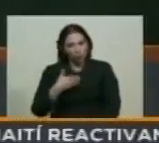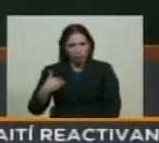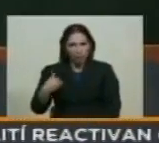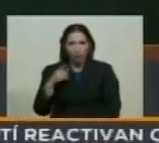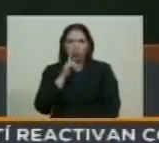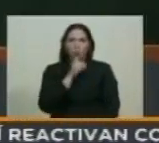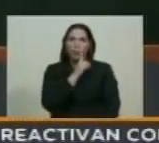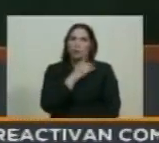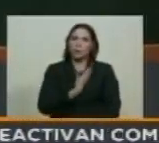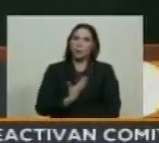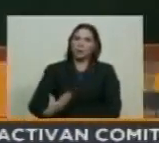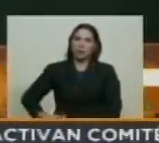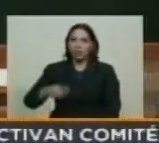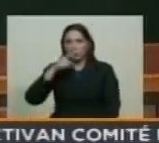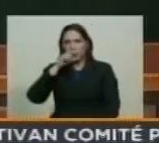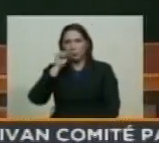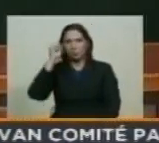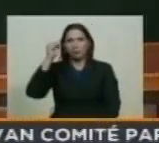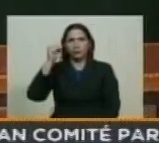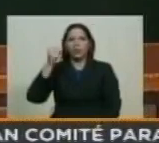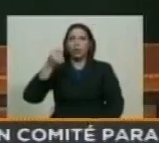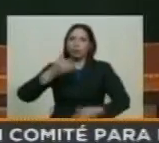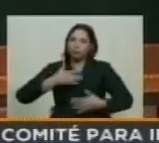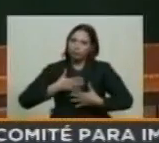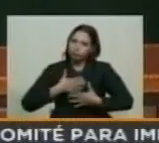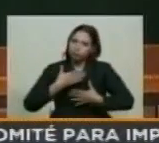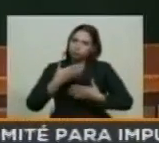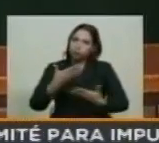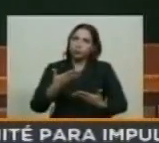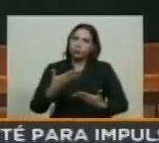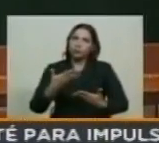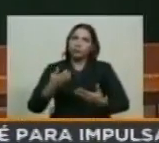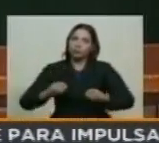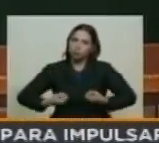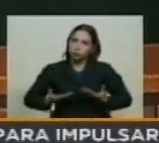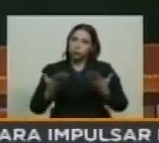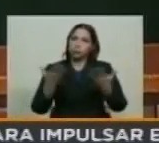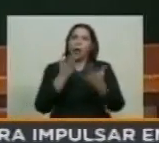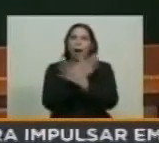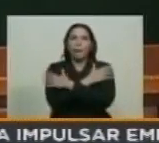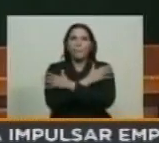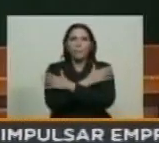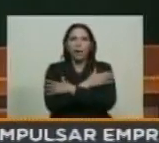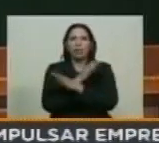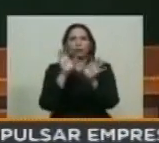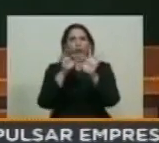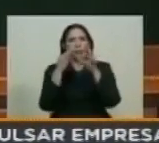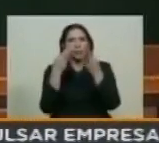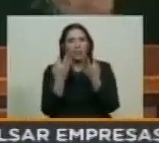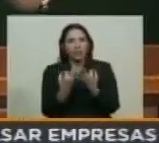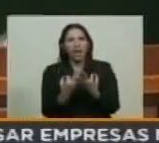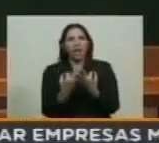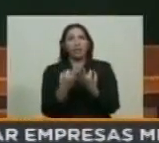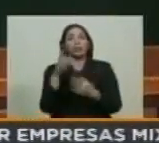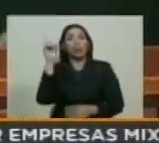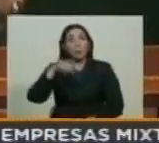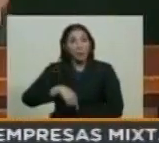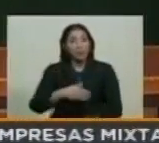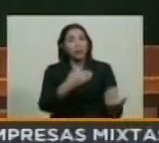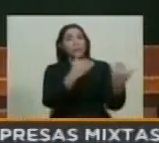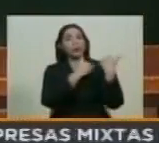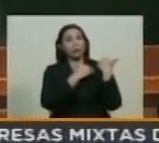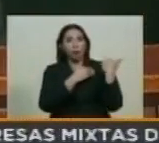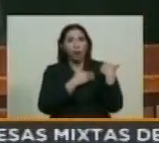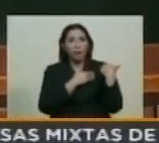Maduro, transmitirles un fuerte abrazo a ustedes, a sus familiares, que son también los responsables de